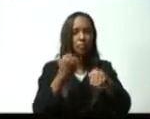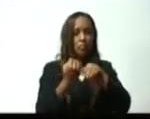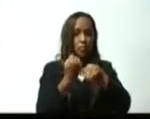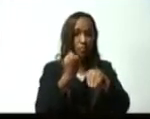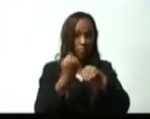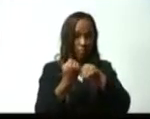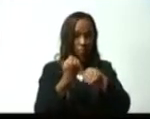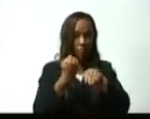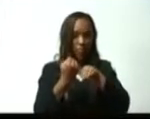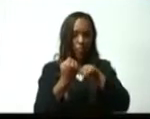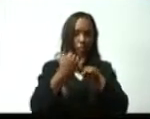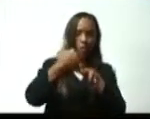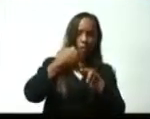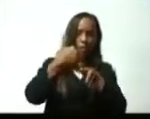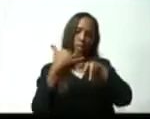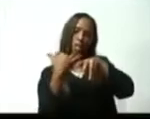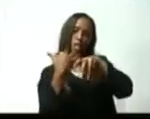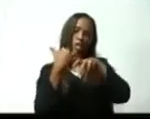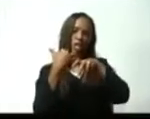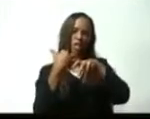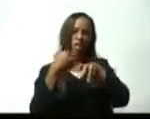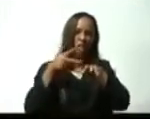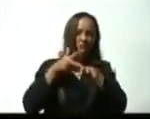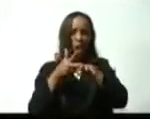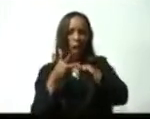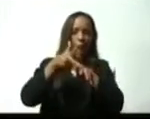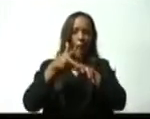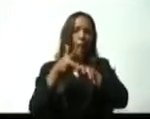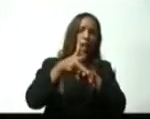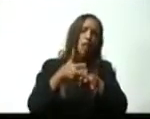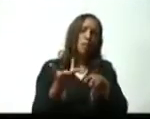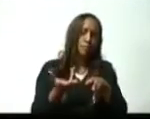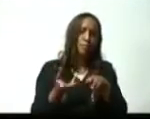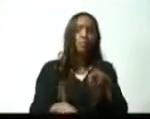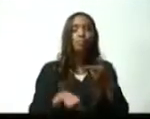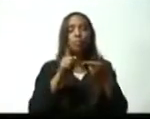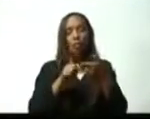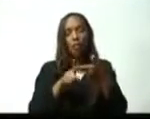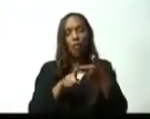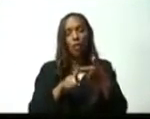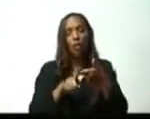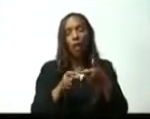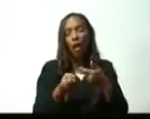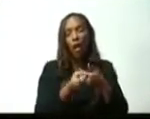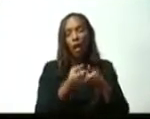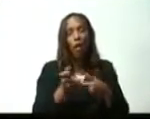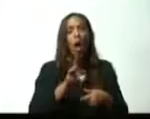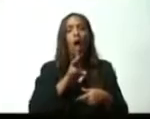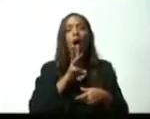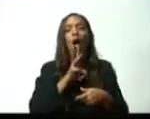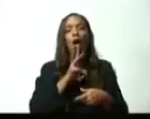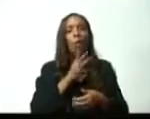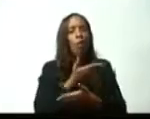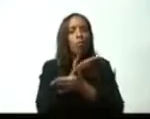no tienen agua, ese apreciado líquido que todos necesitamos. Y nosotros desde